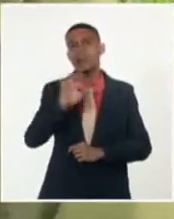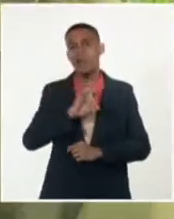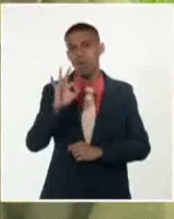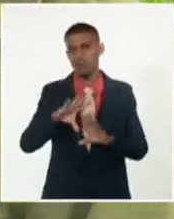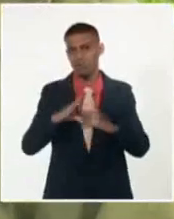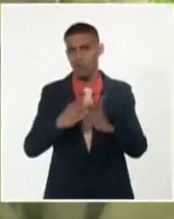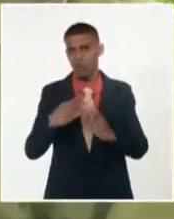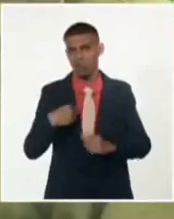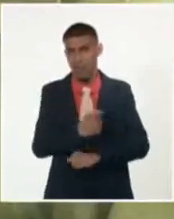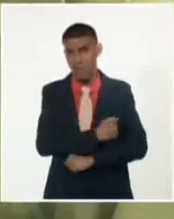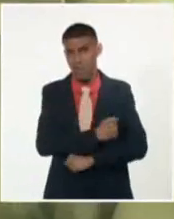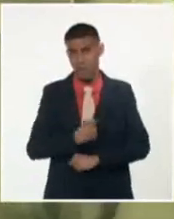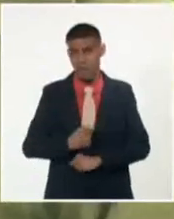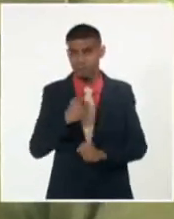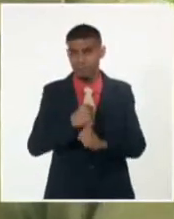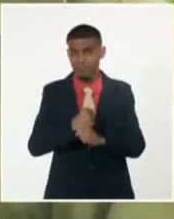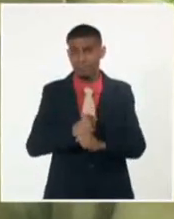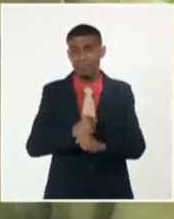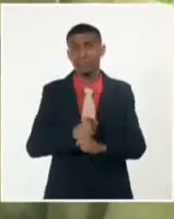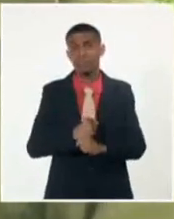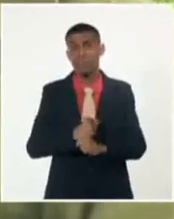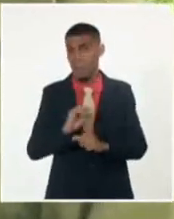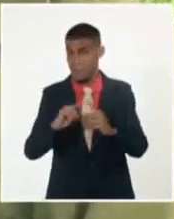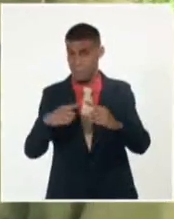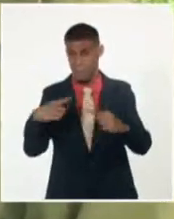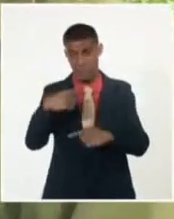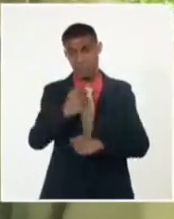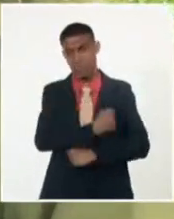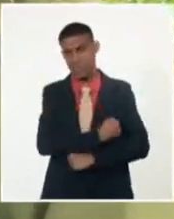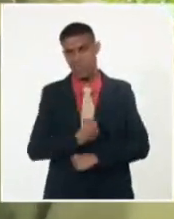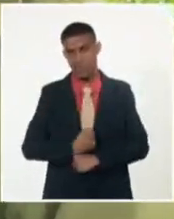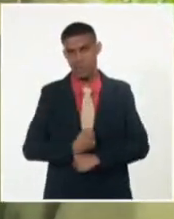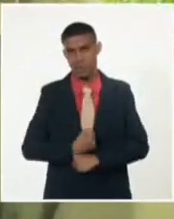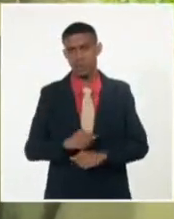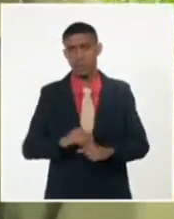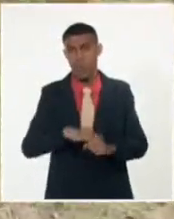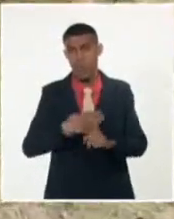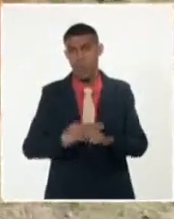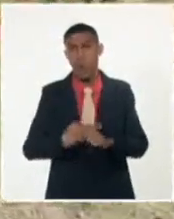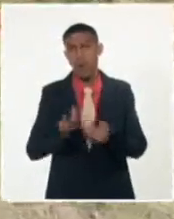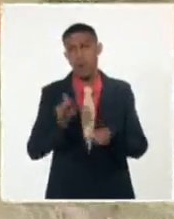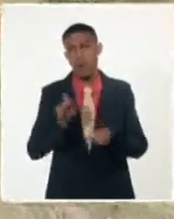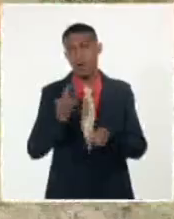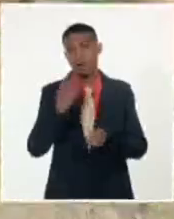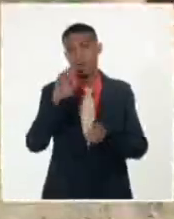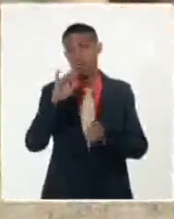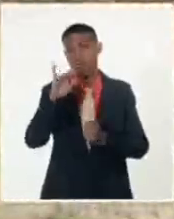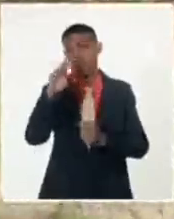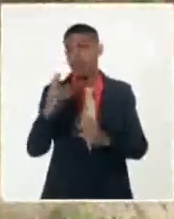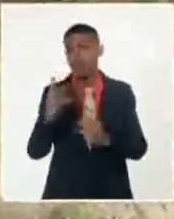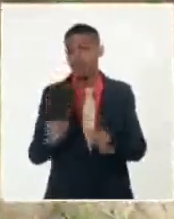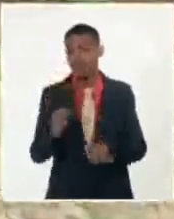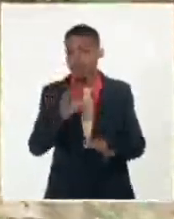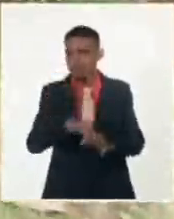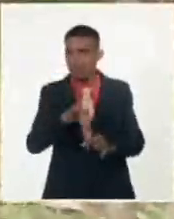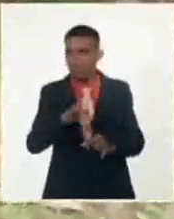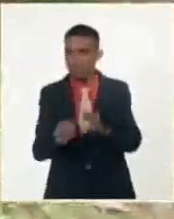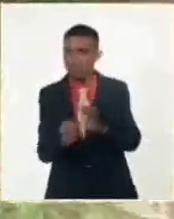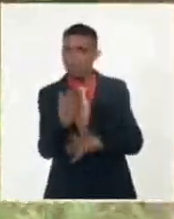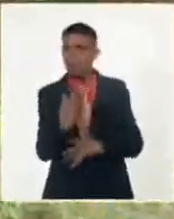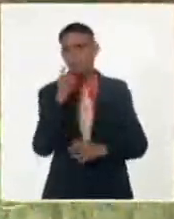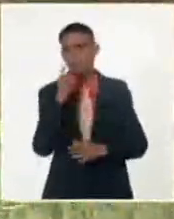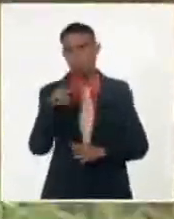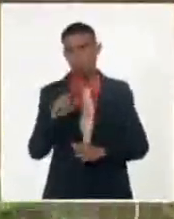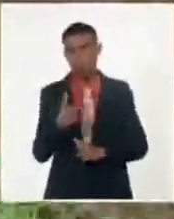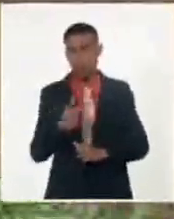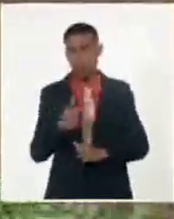el esfuerzo y sacrificio, ve los resultados de la tierra que te da el sur. El joven cumanayagüense se integra a un centenar